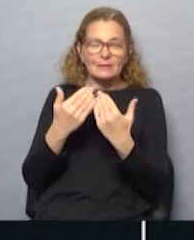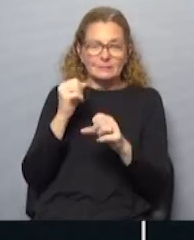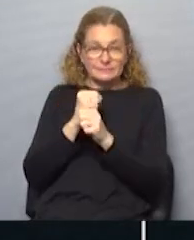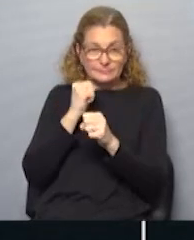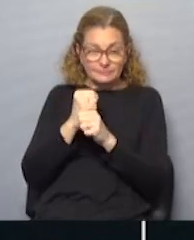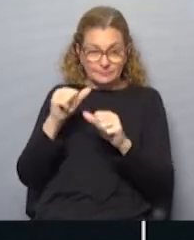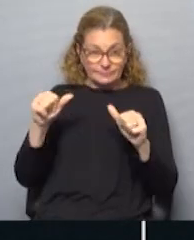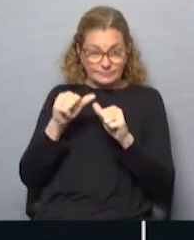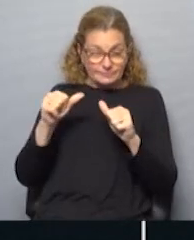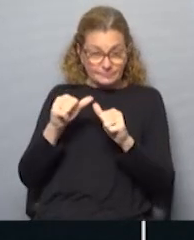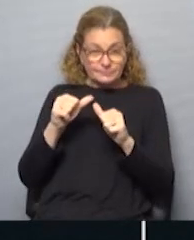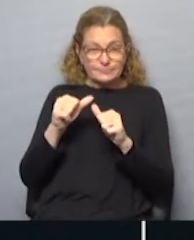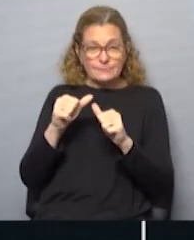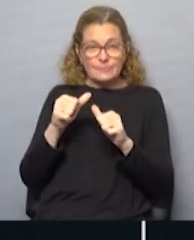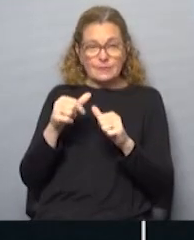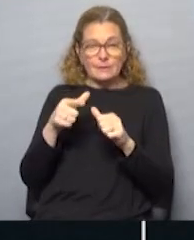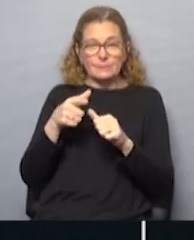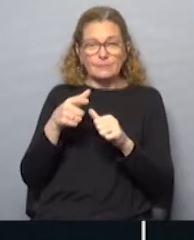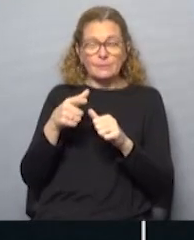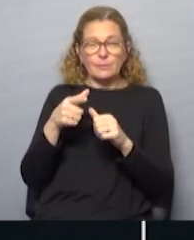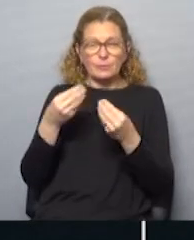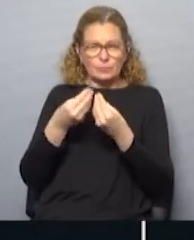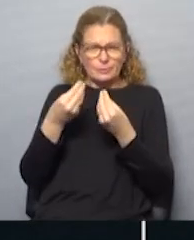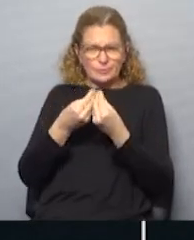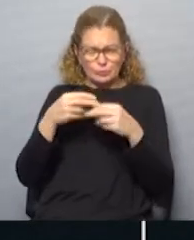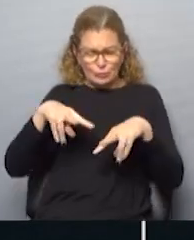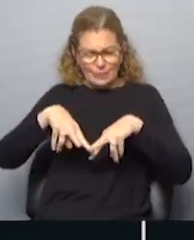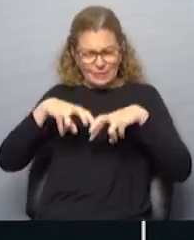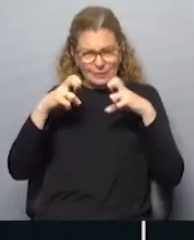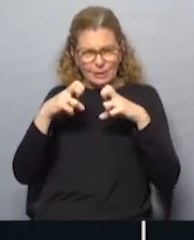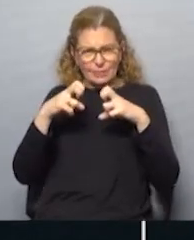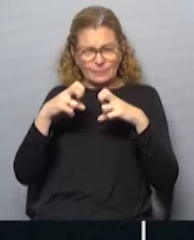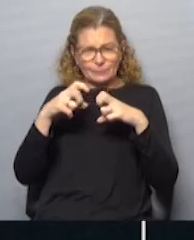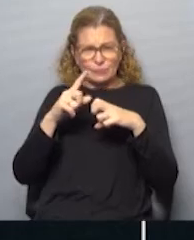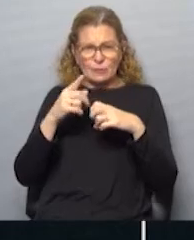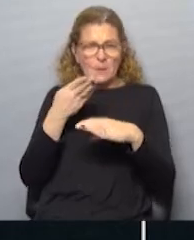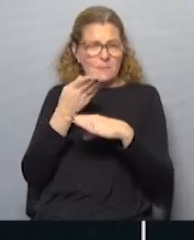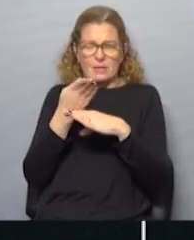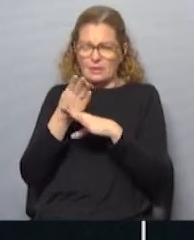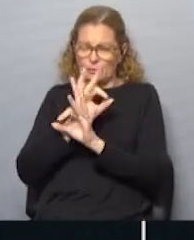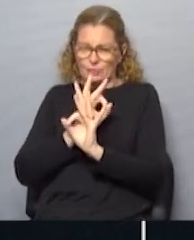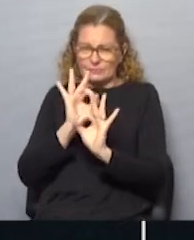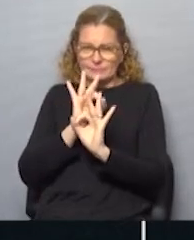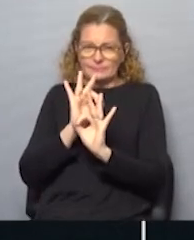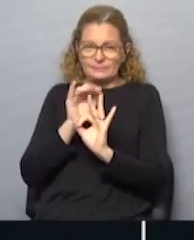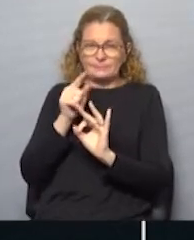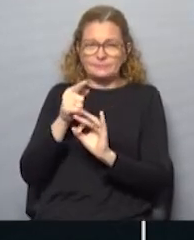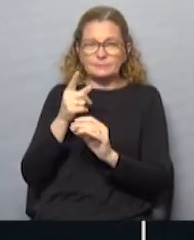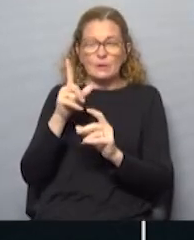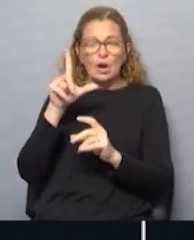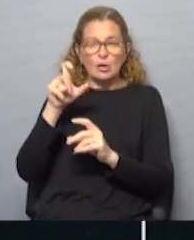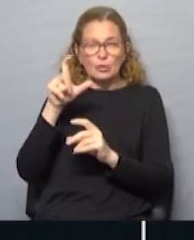haciendo por parte de decenas de investigadores no fue una jornada de reclamos pero obviamente tenemos